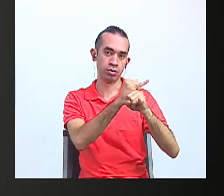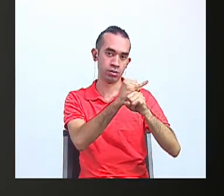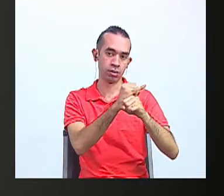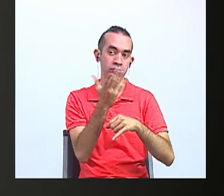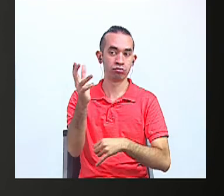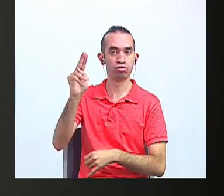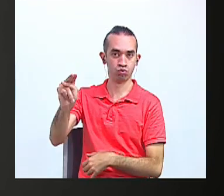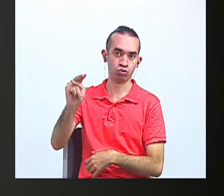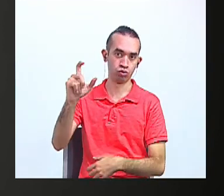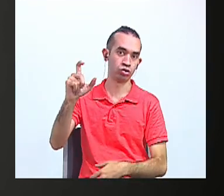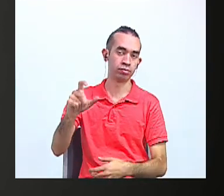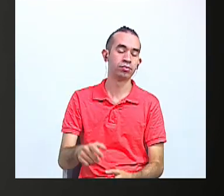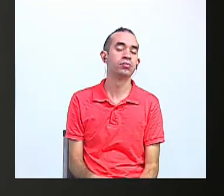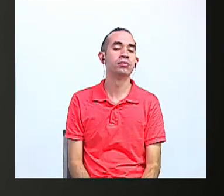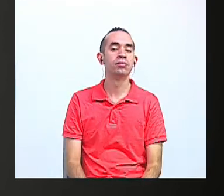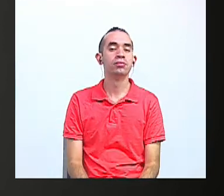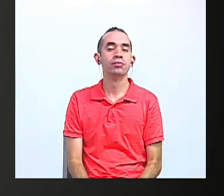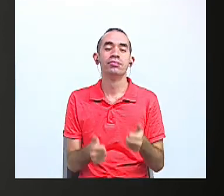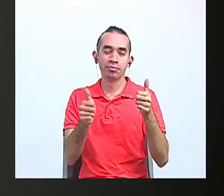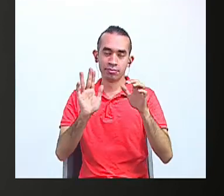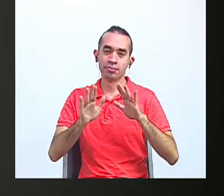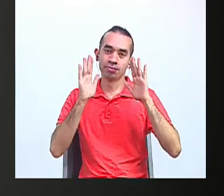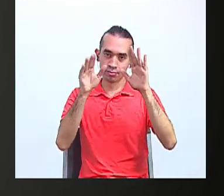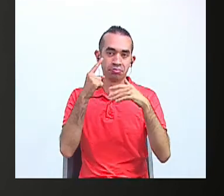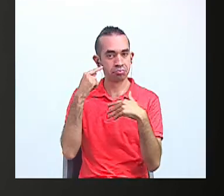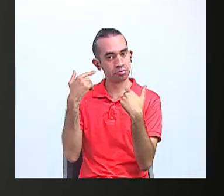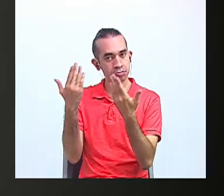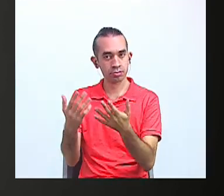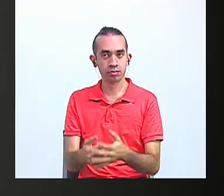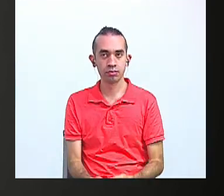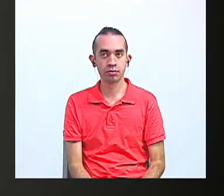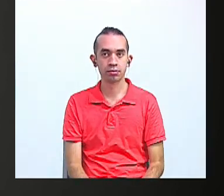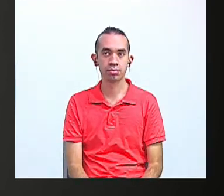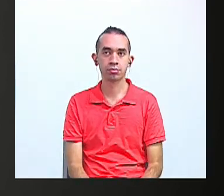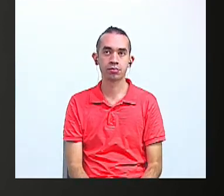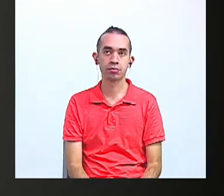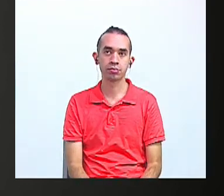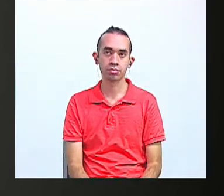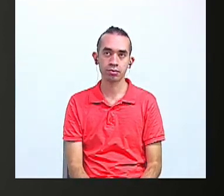Muy bien, excelente. Continuemos con otro.